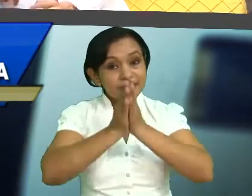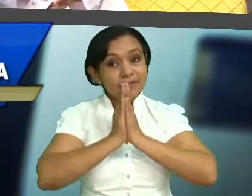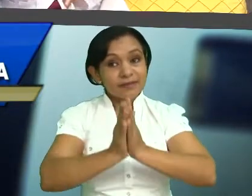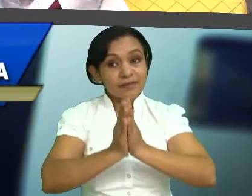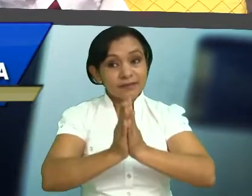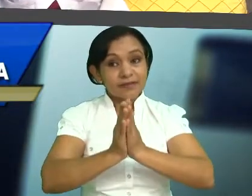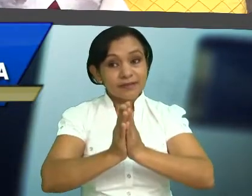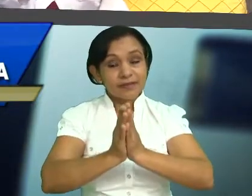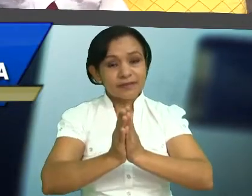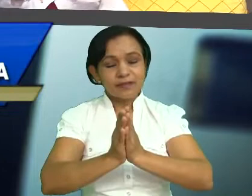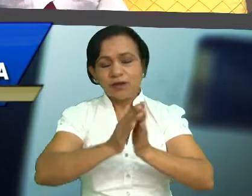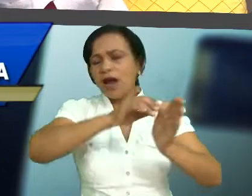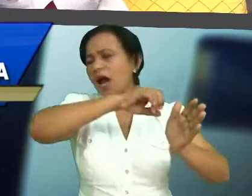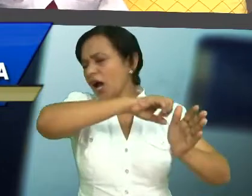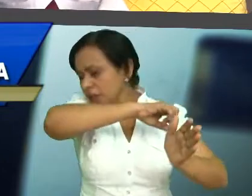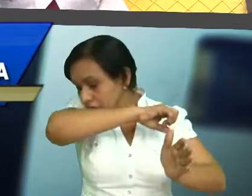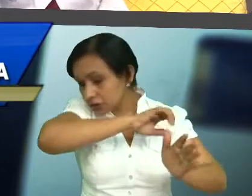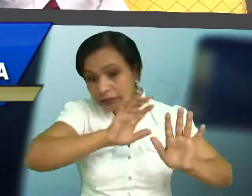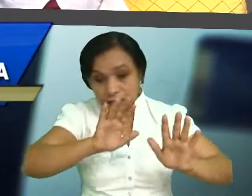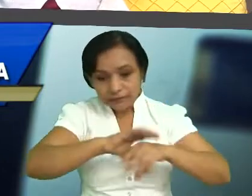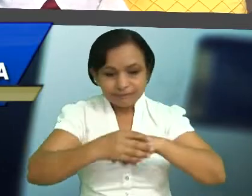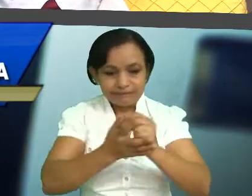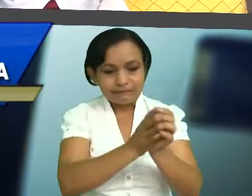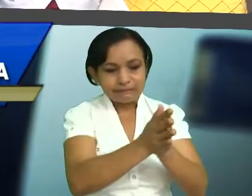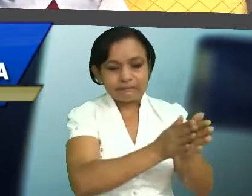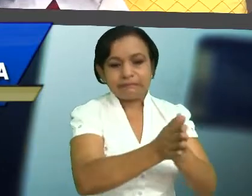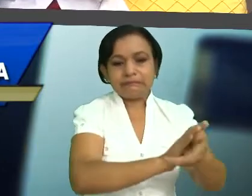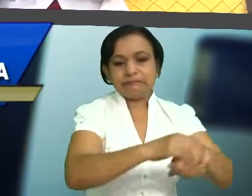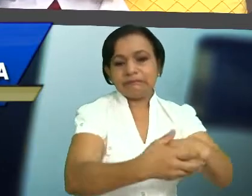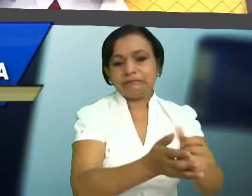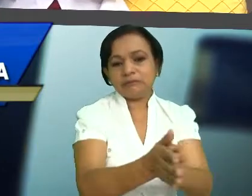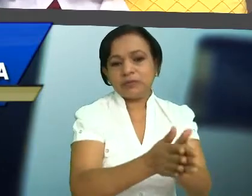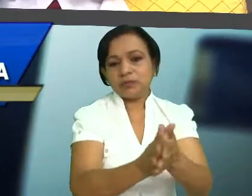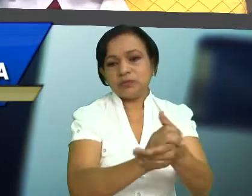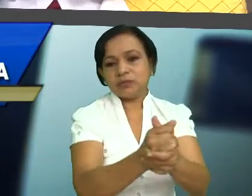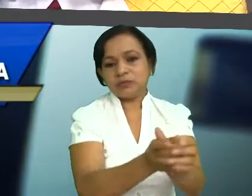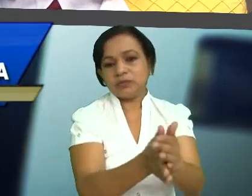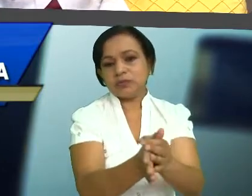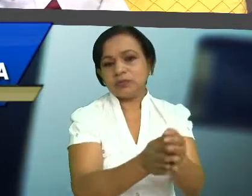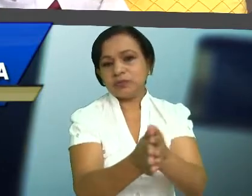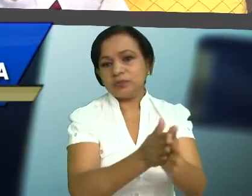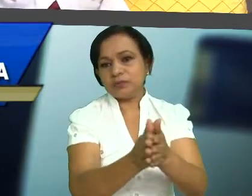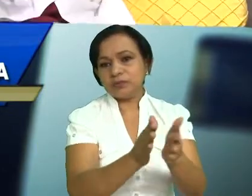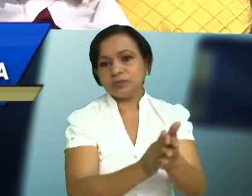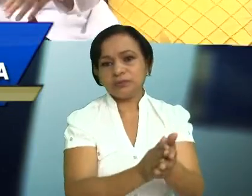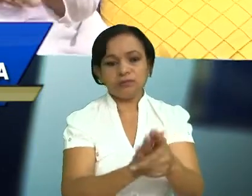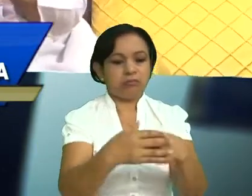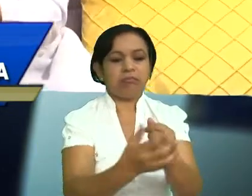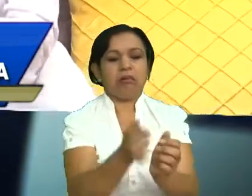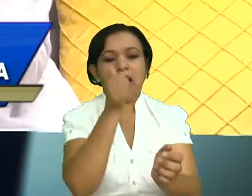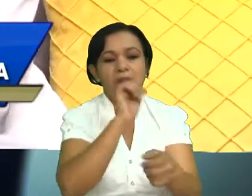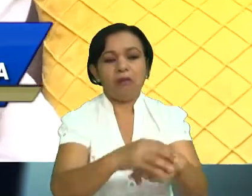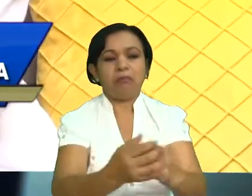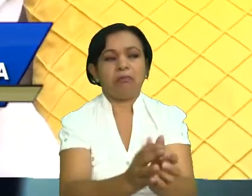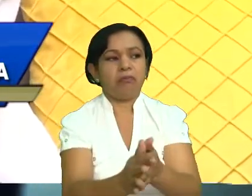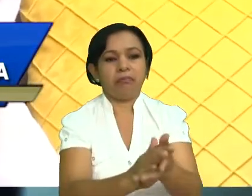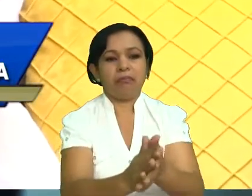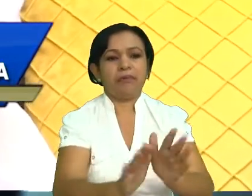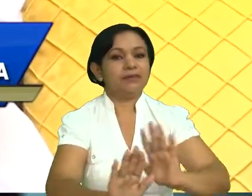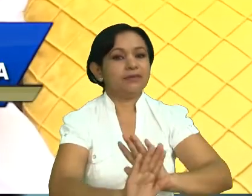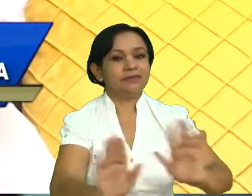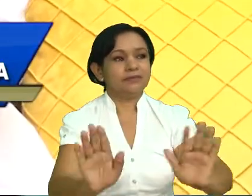Si estornudamos igual, nos lavamos después las manitos con los pasos que nosotros debemos de seguir, no solamente remojarnos la mano con